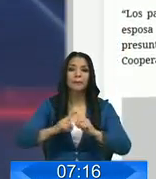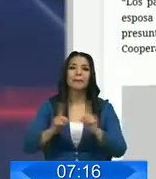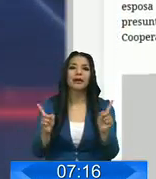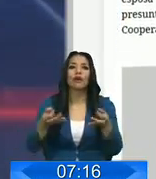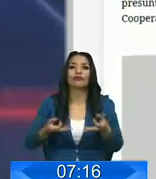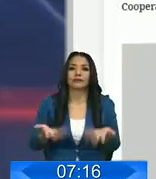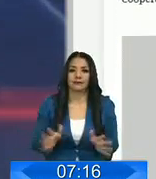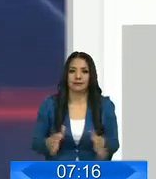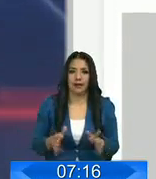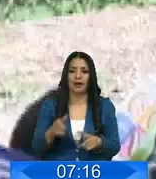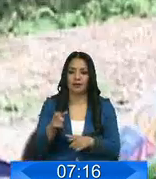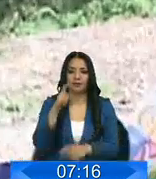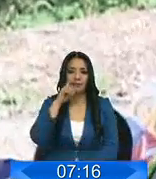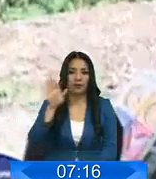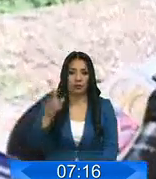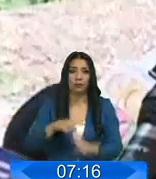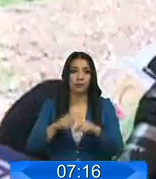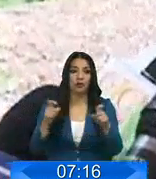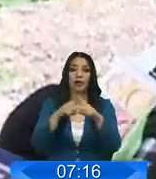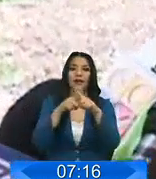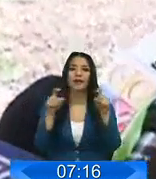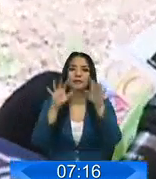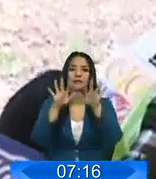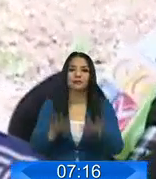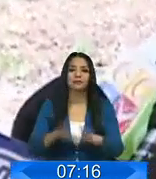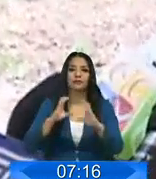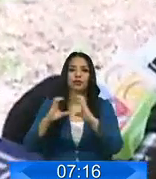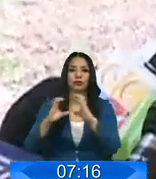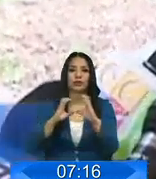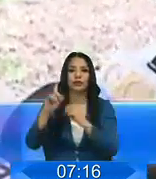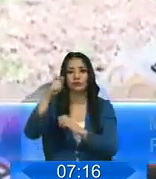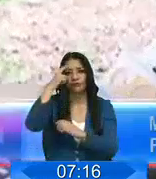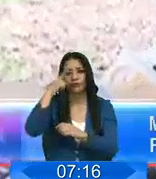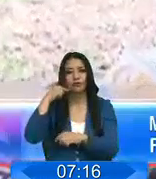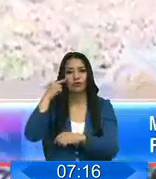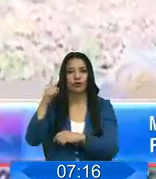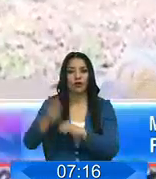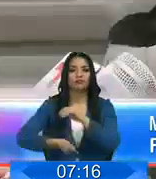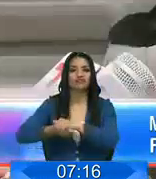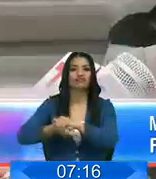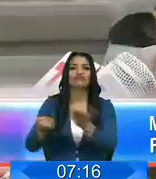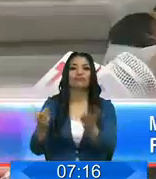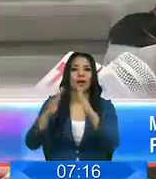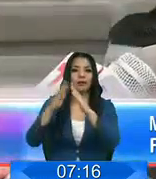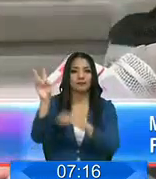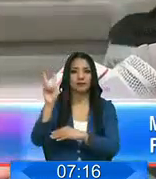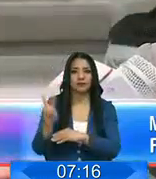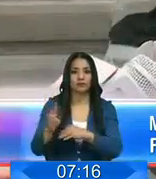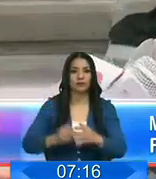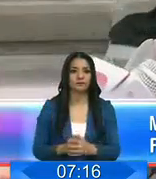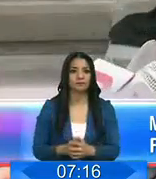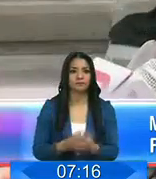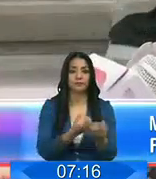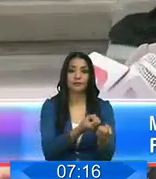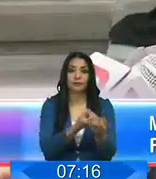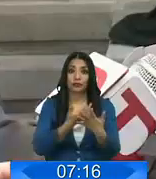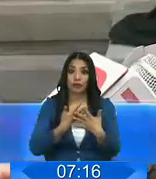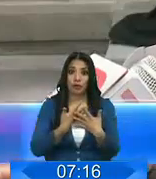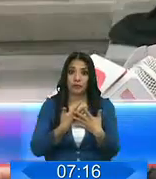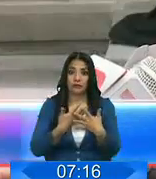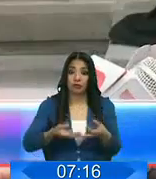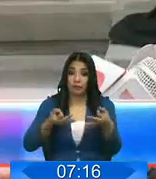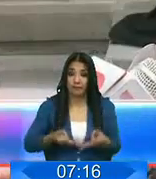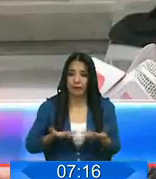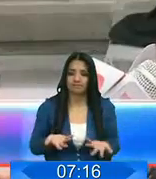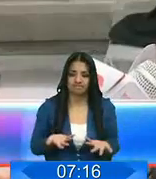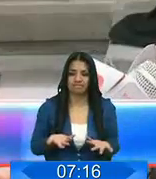Maduro, pero que el exsecretario de Comunicación del gobierno de Correa reside en Caracas. La información que tenemos, pues efectivamente nos